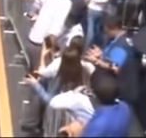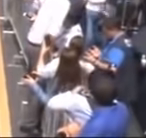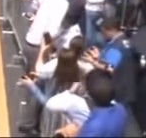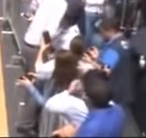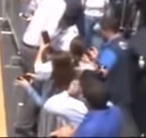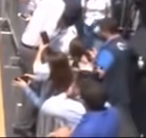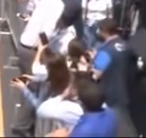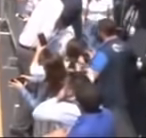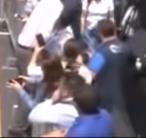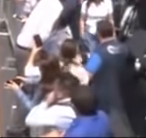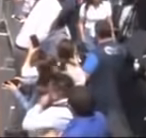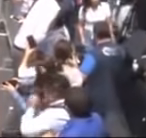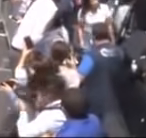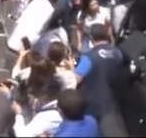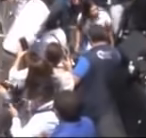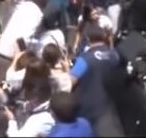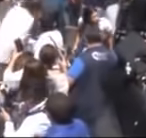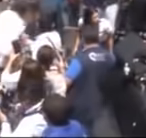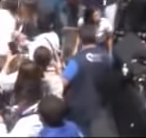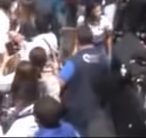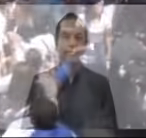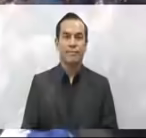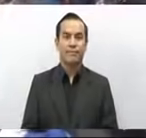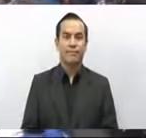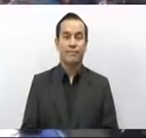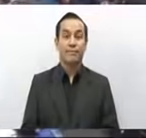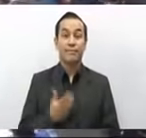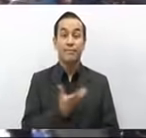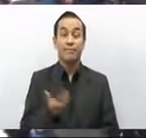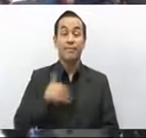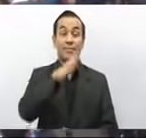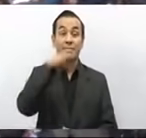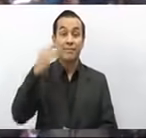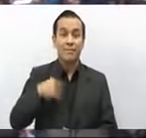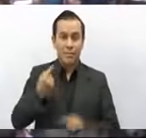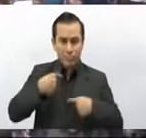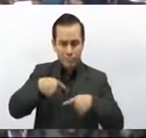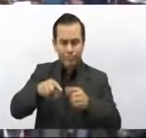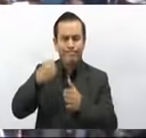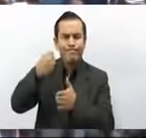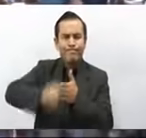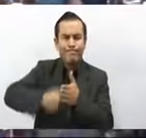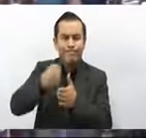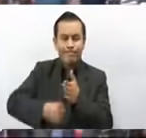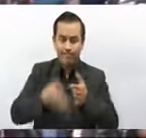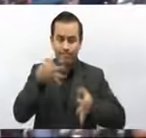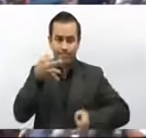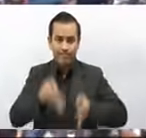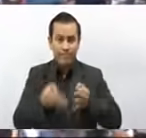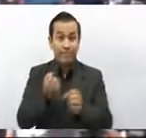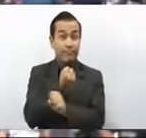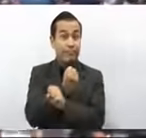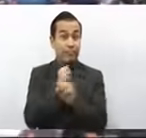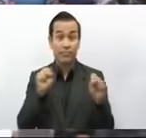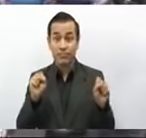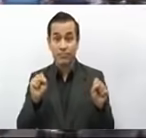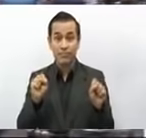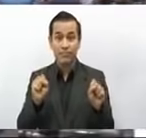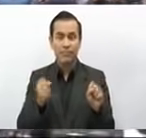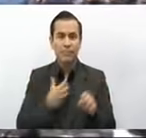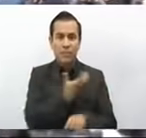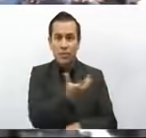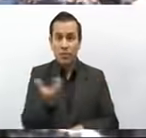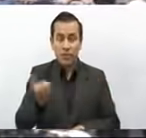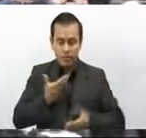El Salvador es una nación de héroes, una nación que sigue en la lucha constante por la justicia y la libertad.